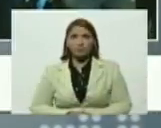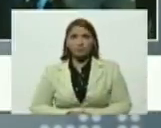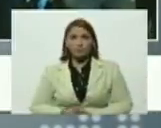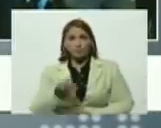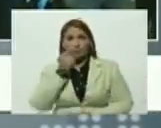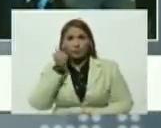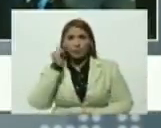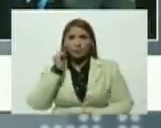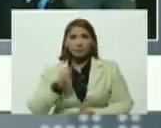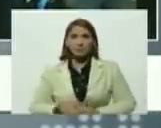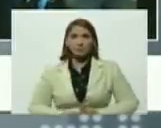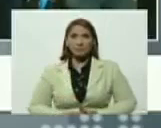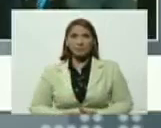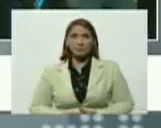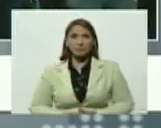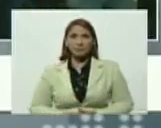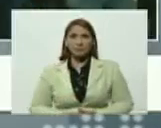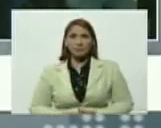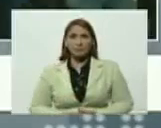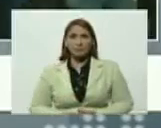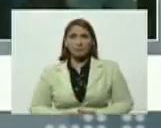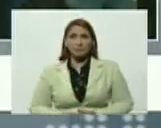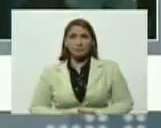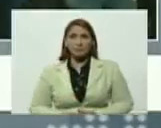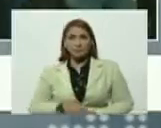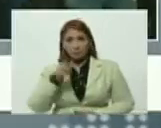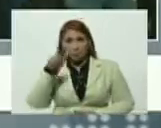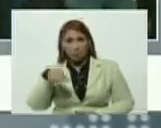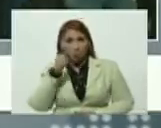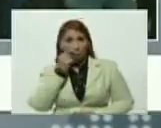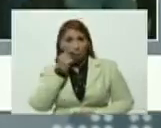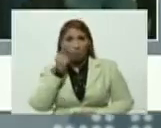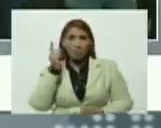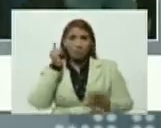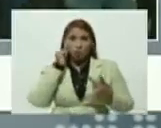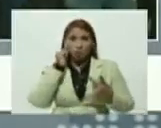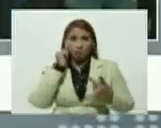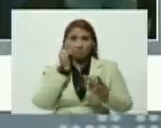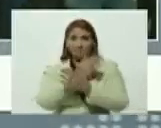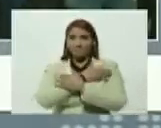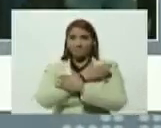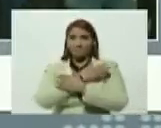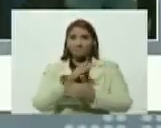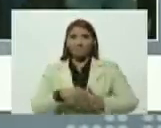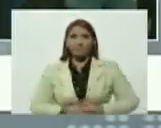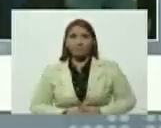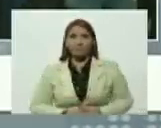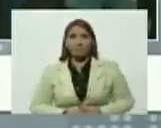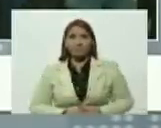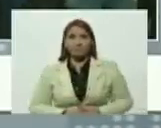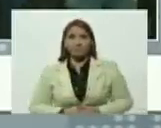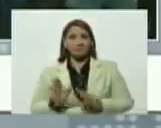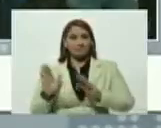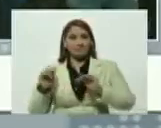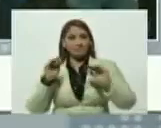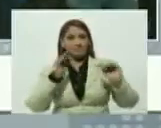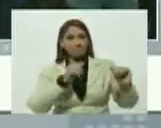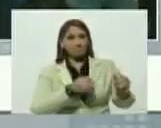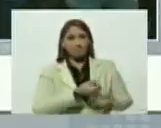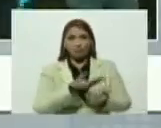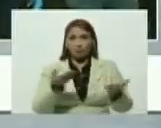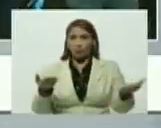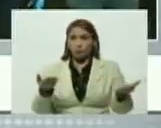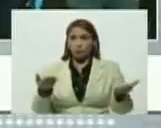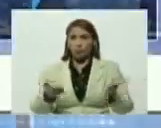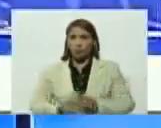Muchachos, Leonardo, Melis, los felicito y me despido de ustedes y nos